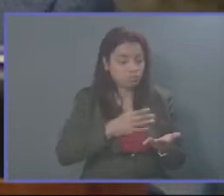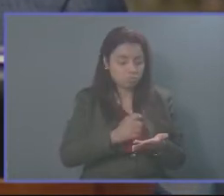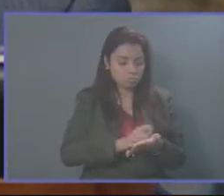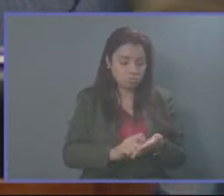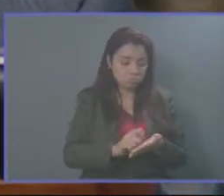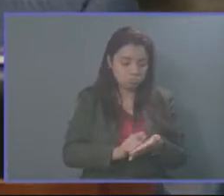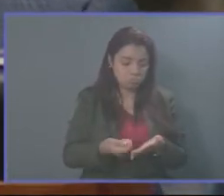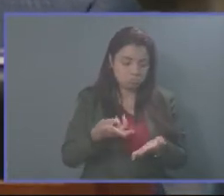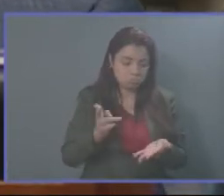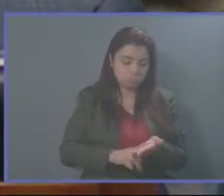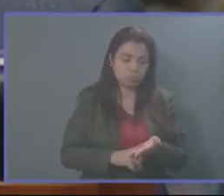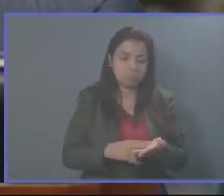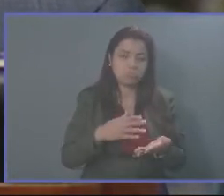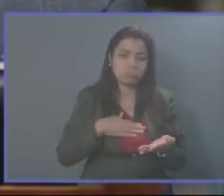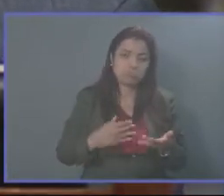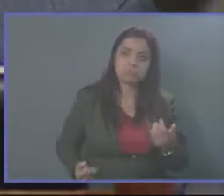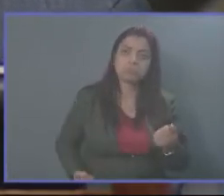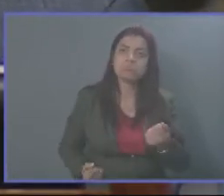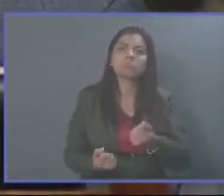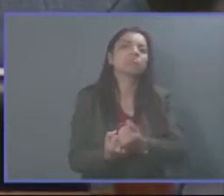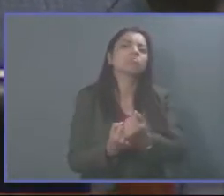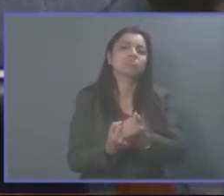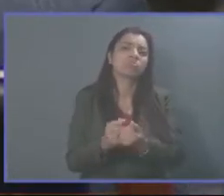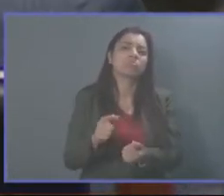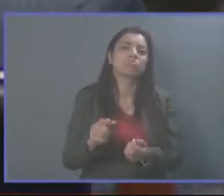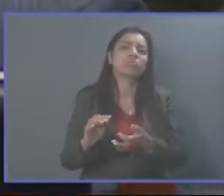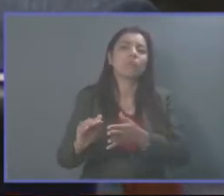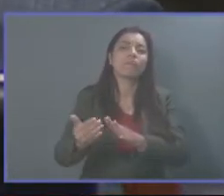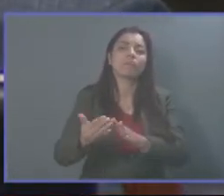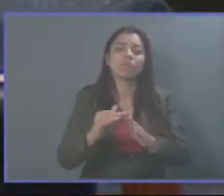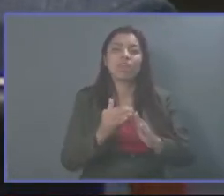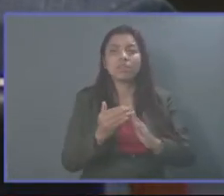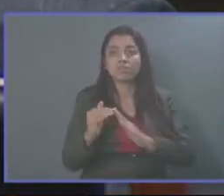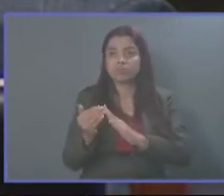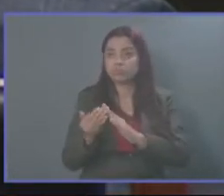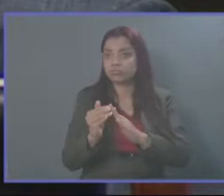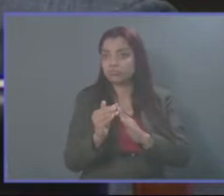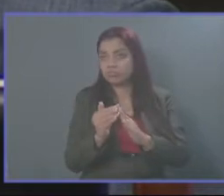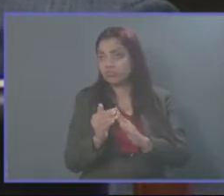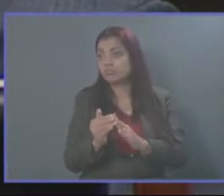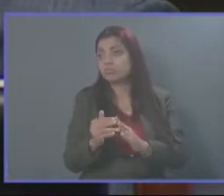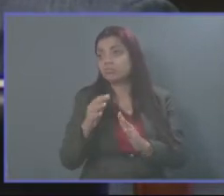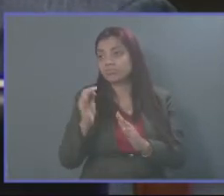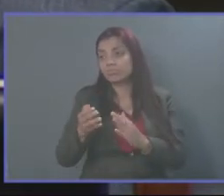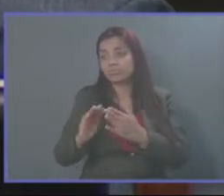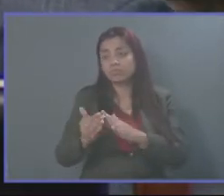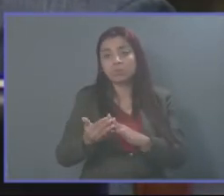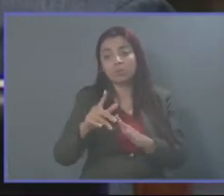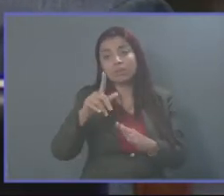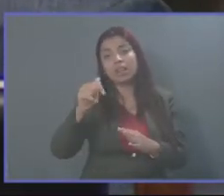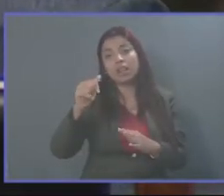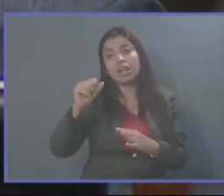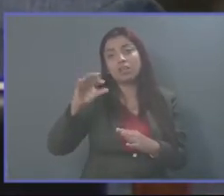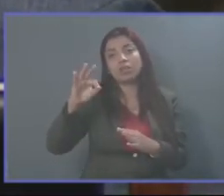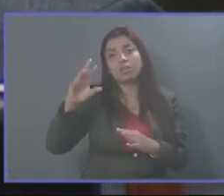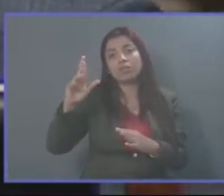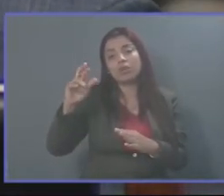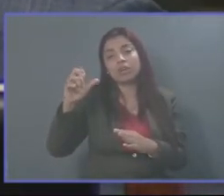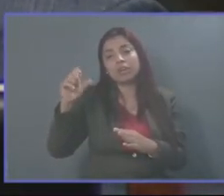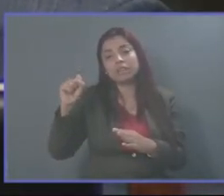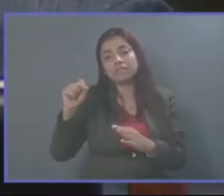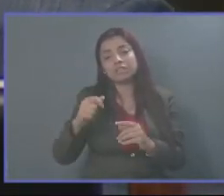un principio su apoyo a estas comunidades. Tanto la comunidad de Las Flores como La